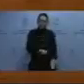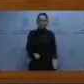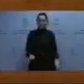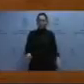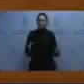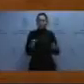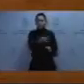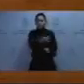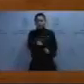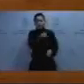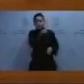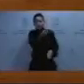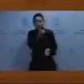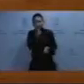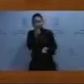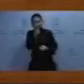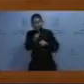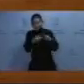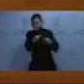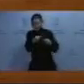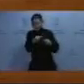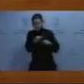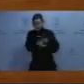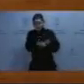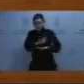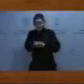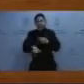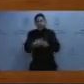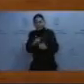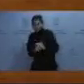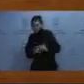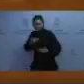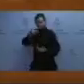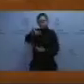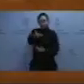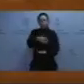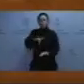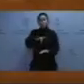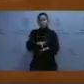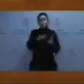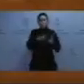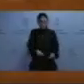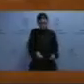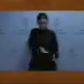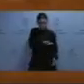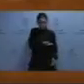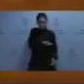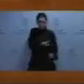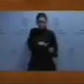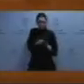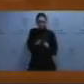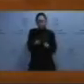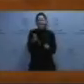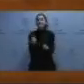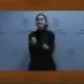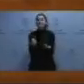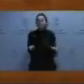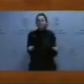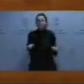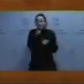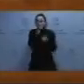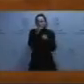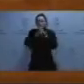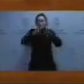sus familiares hasta mucho tiempo después, al límite de la prescripción en muchos casos. Evidente falta de información y un